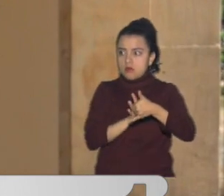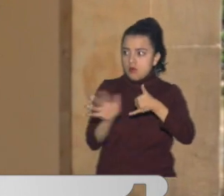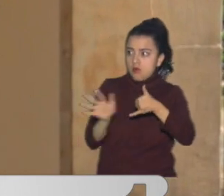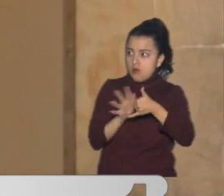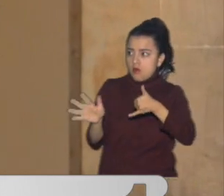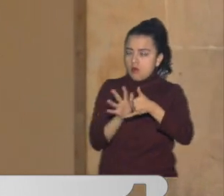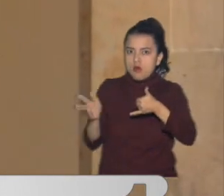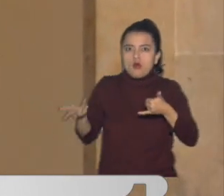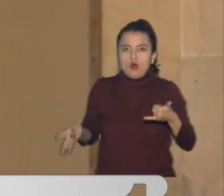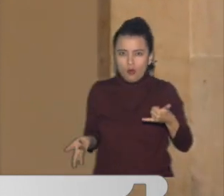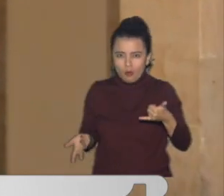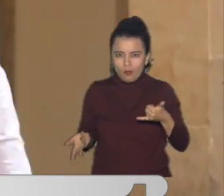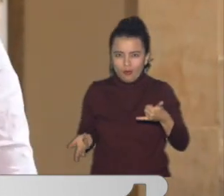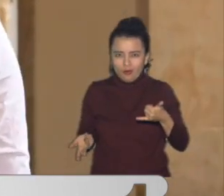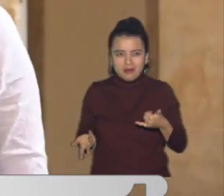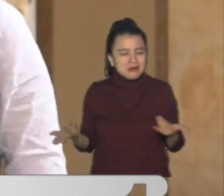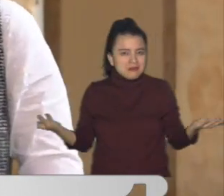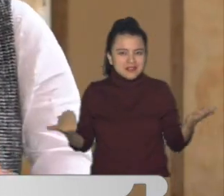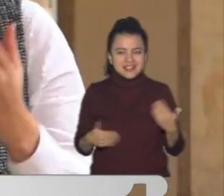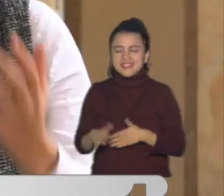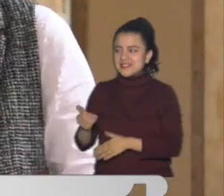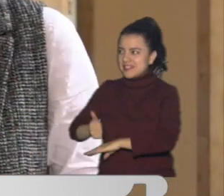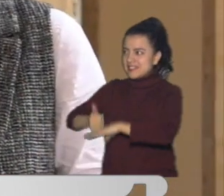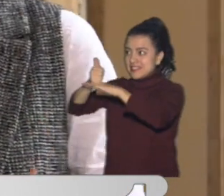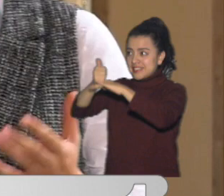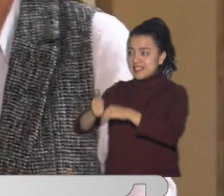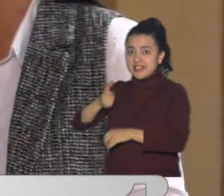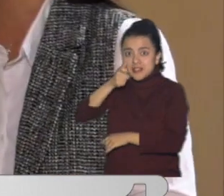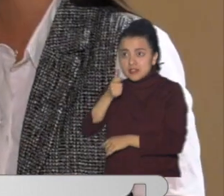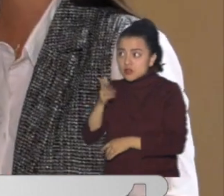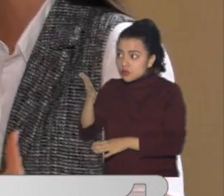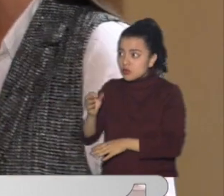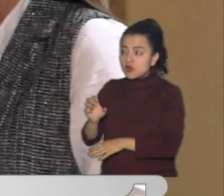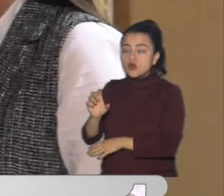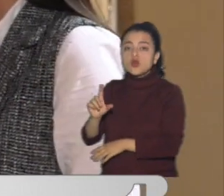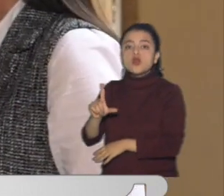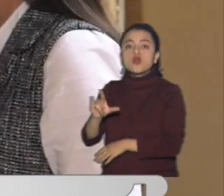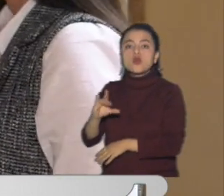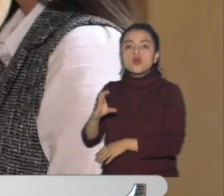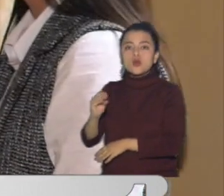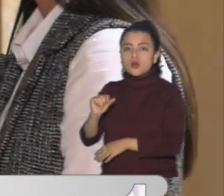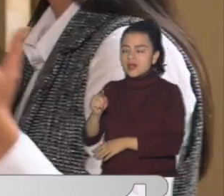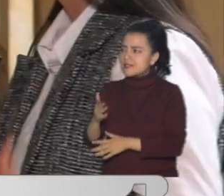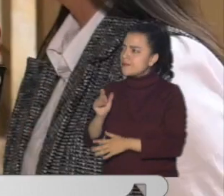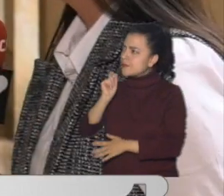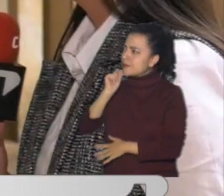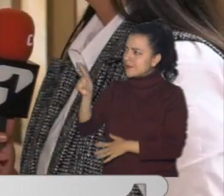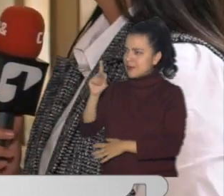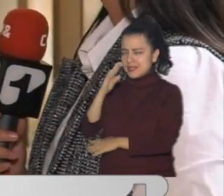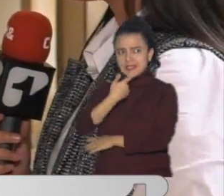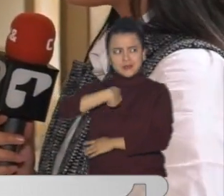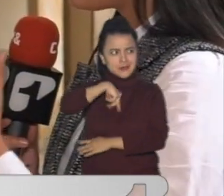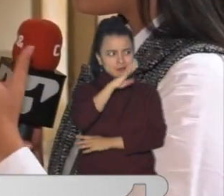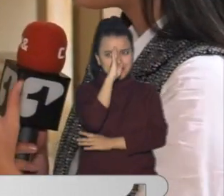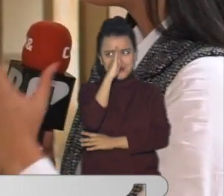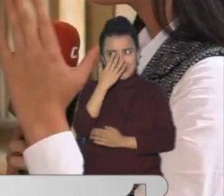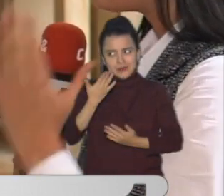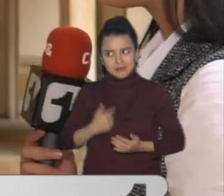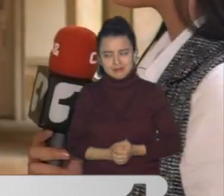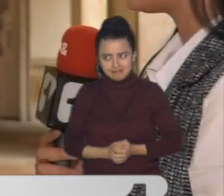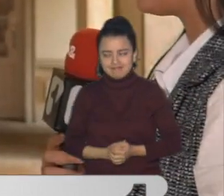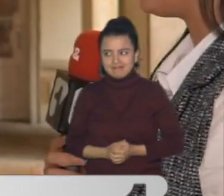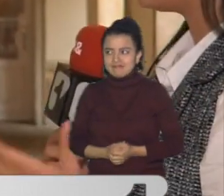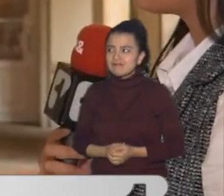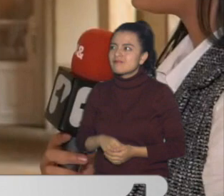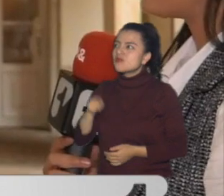hora nos acompaña el gerente de Frontera, Lucas Gómez, con quien vamos a hablar de la situación actual de las fronteras. Gerente, sáquenos de una duda, y es ¿cuáles son